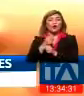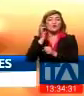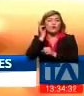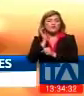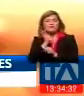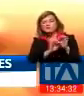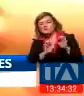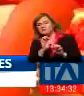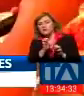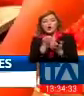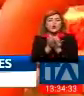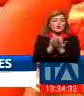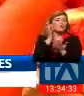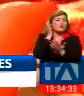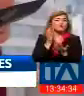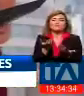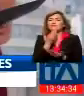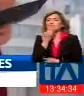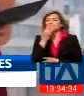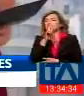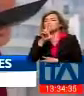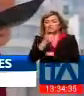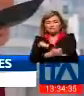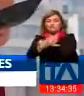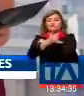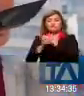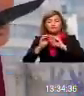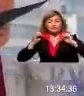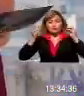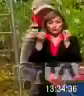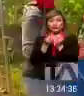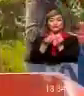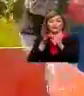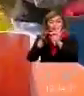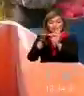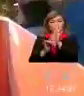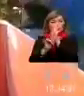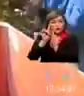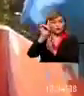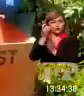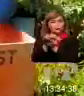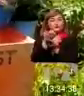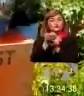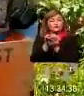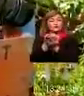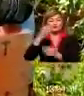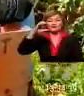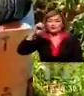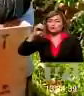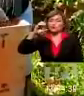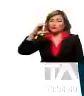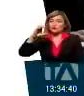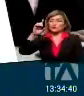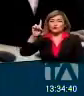mide el empoderamiento económico de las mujeres en 33 países de la Organización para la Cooperación y el Desarrollo Económico, OCDE,